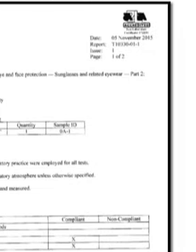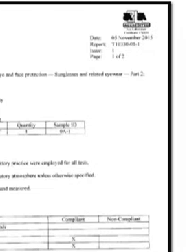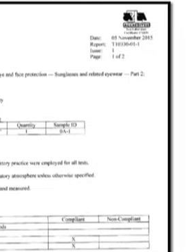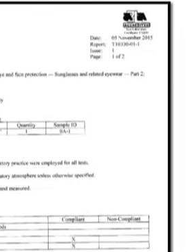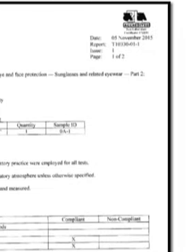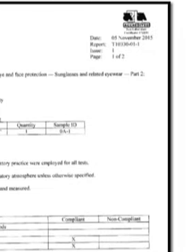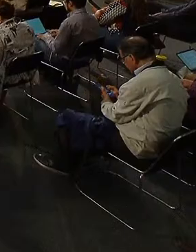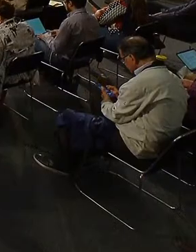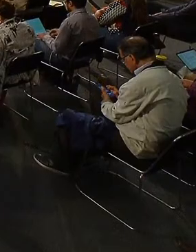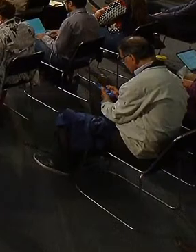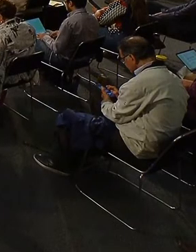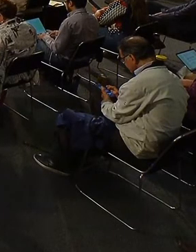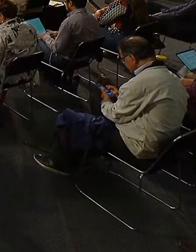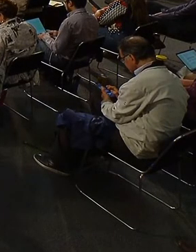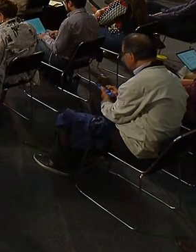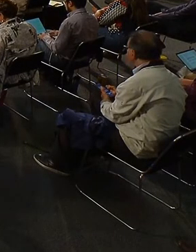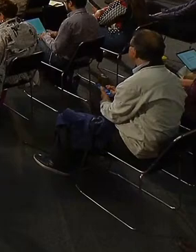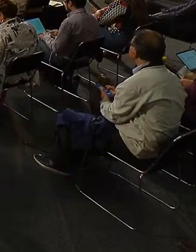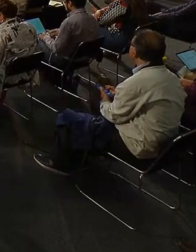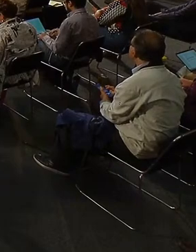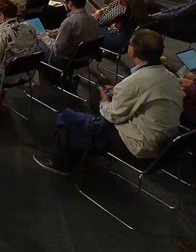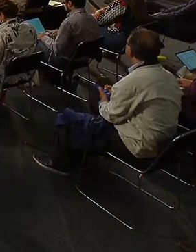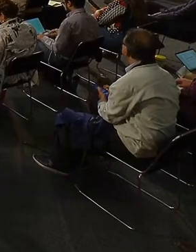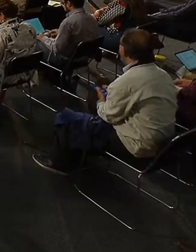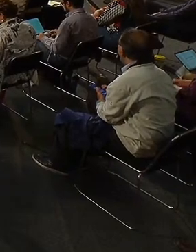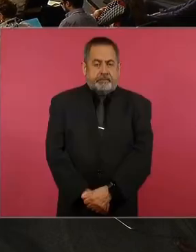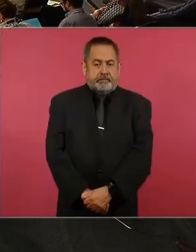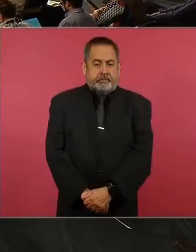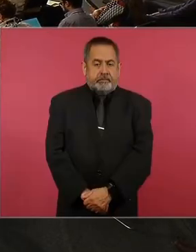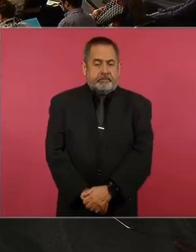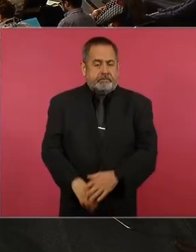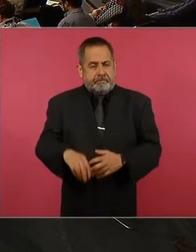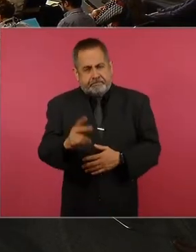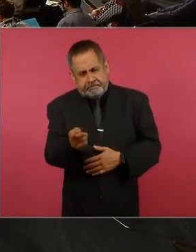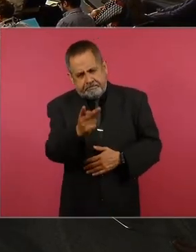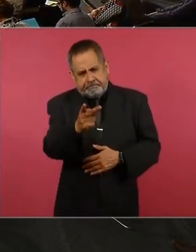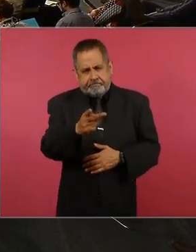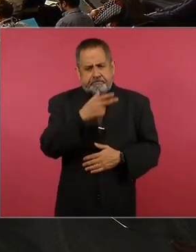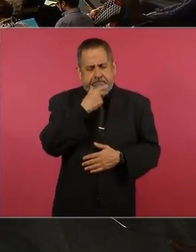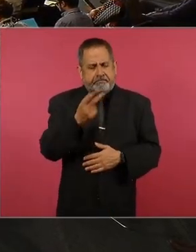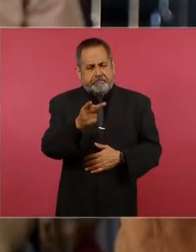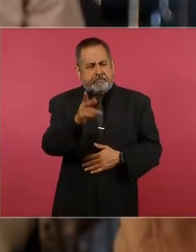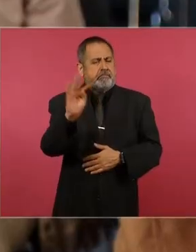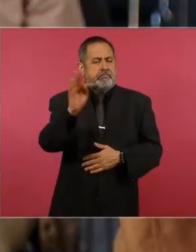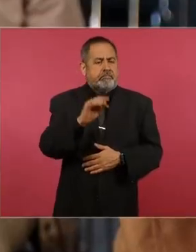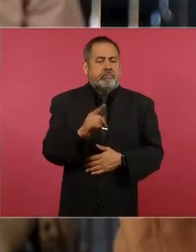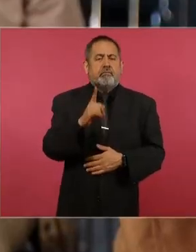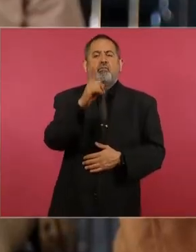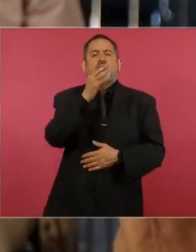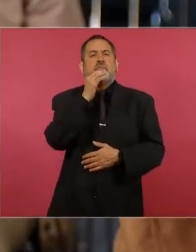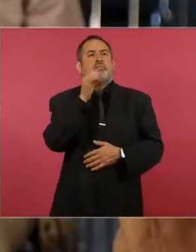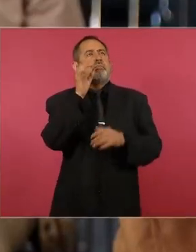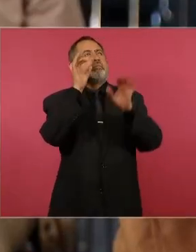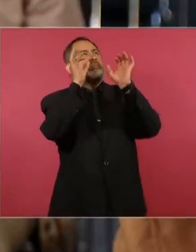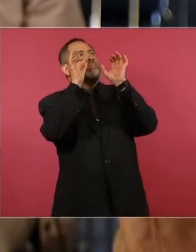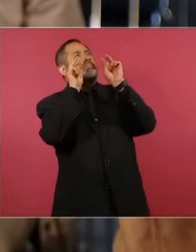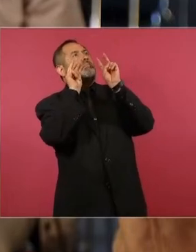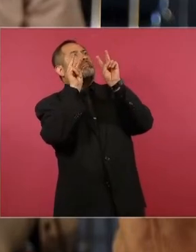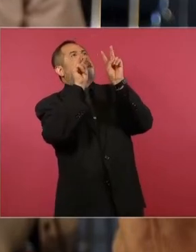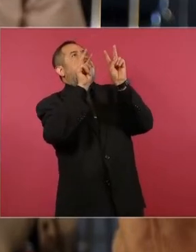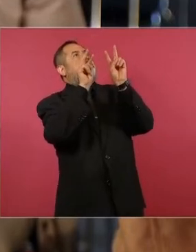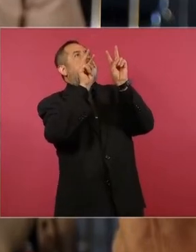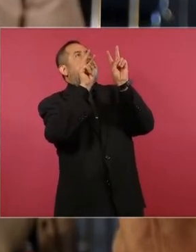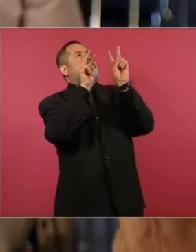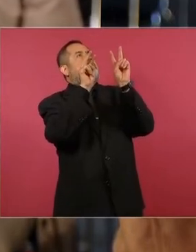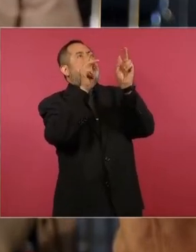La primera, el daño que puede provocar el que una persona vea, aunque sea por un minuto, en la retina, que es básicamente lo que